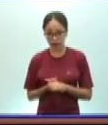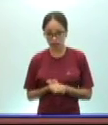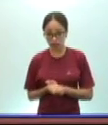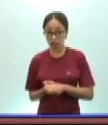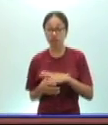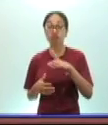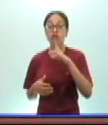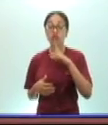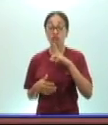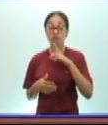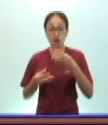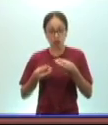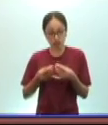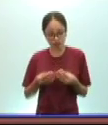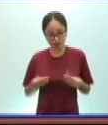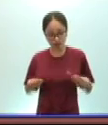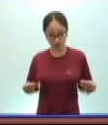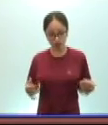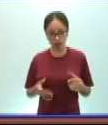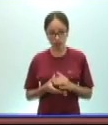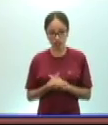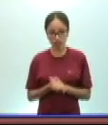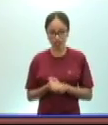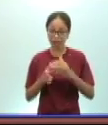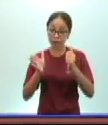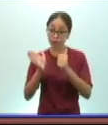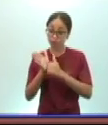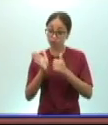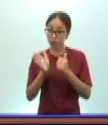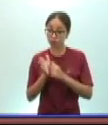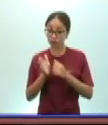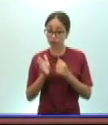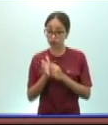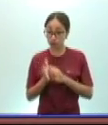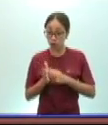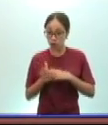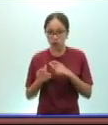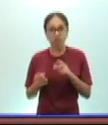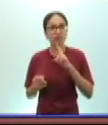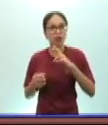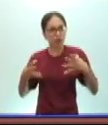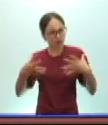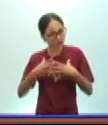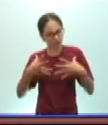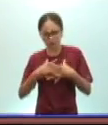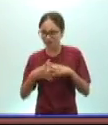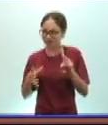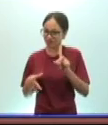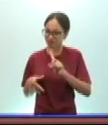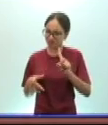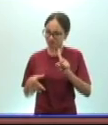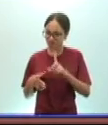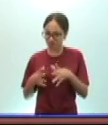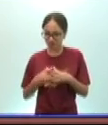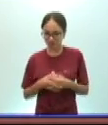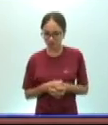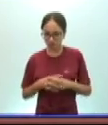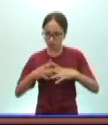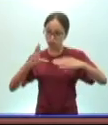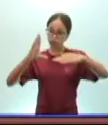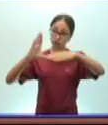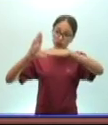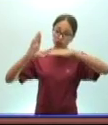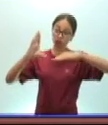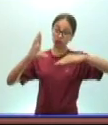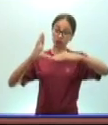agua y la arena, que era el sólido prácticamente insoluble que se depositó en el fondo del recipiente en